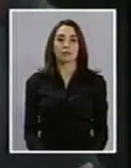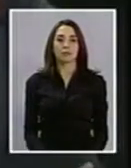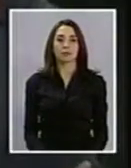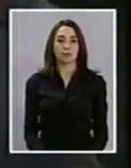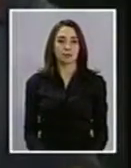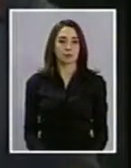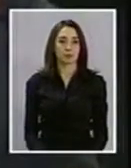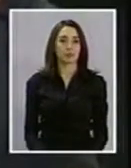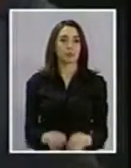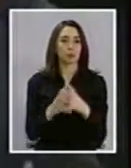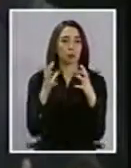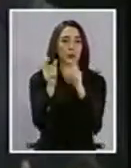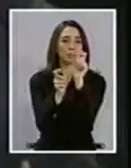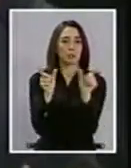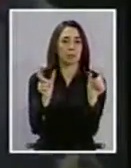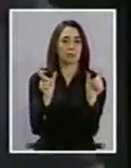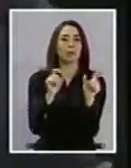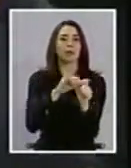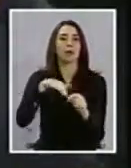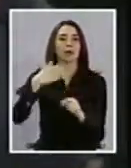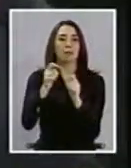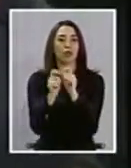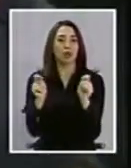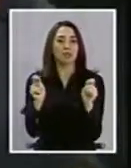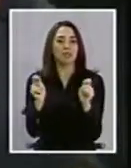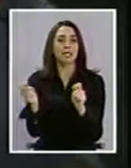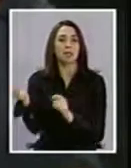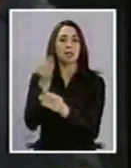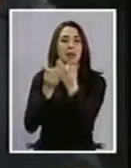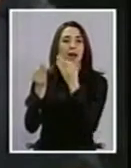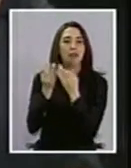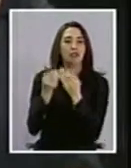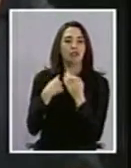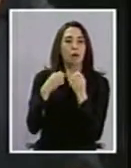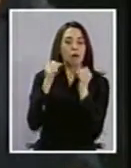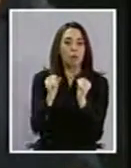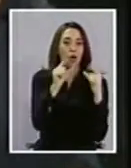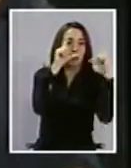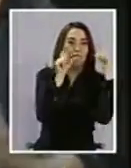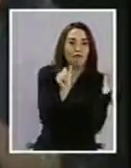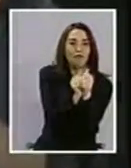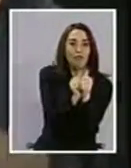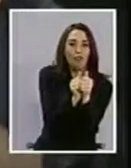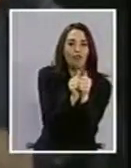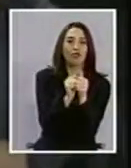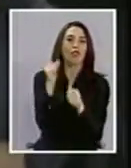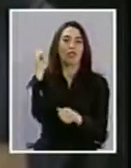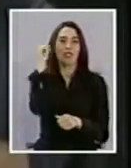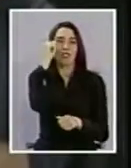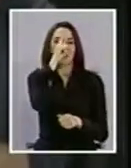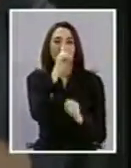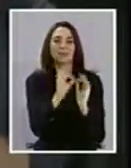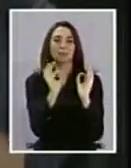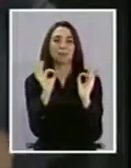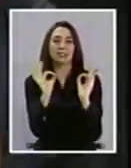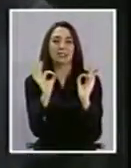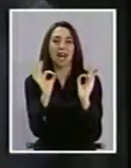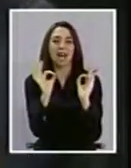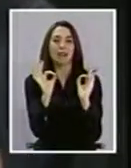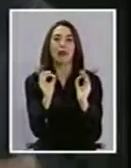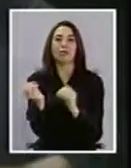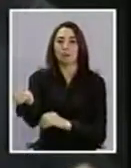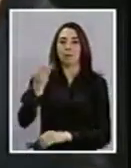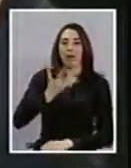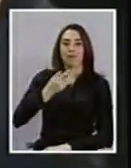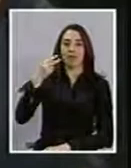the commercials have come out, and people come up to me and say hi, can I grab a photo and stuff. And but then it did feel very special when I was given